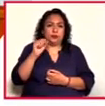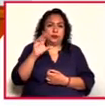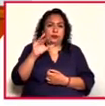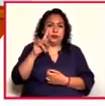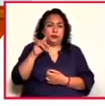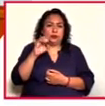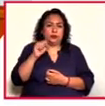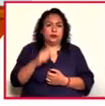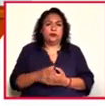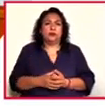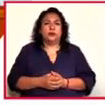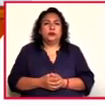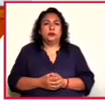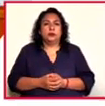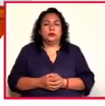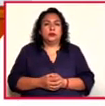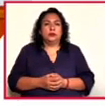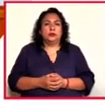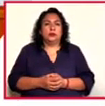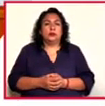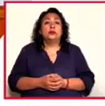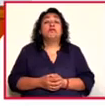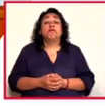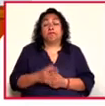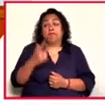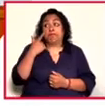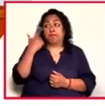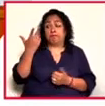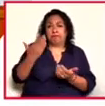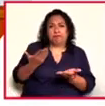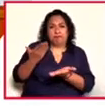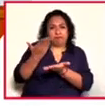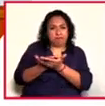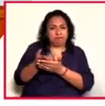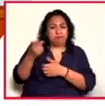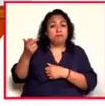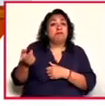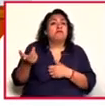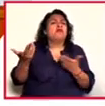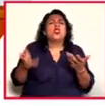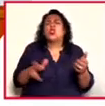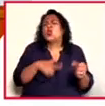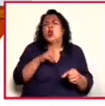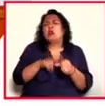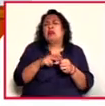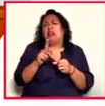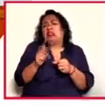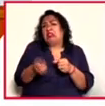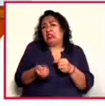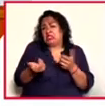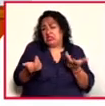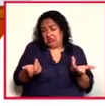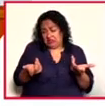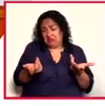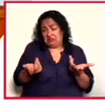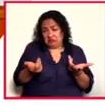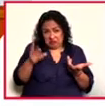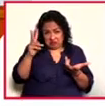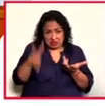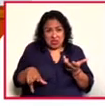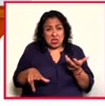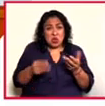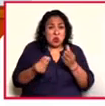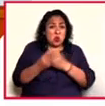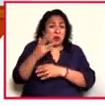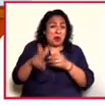Ahí está el planteamiento, ¿qué es lo normal? y qué tan normalidad es nuestra nueva normalidad y